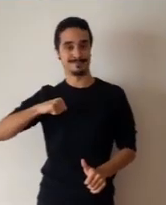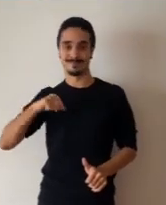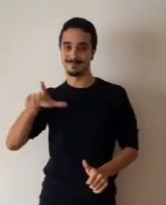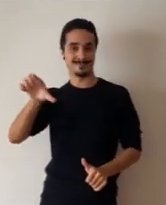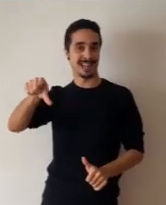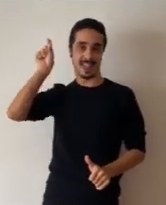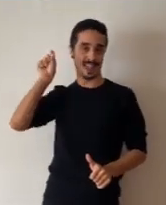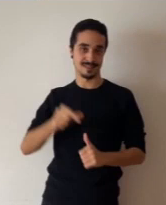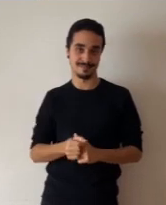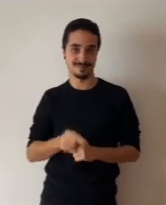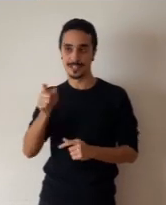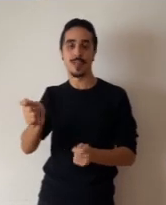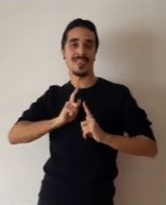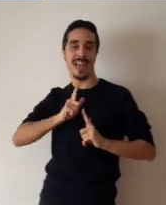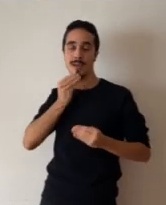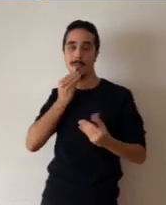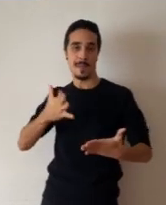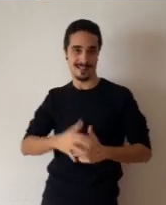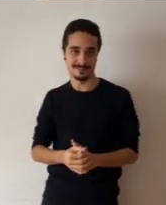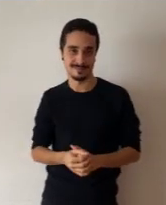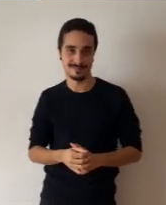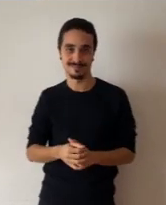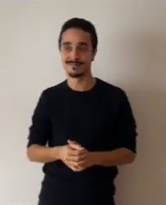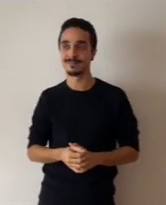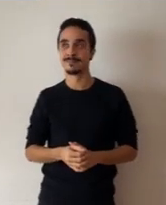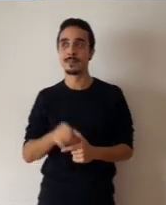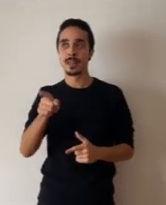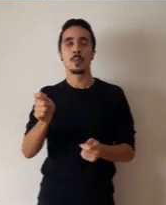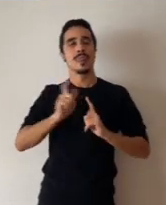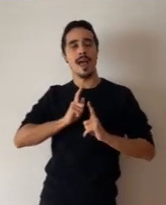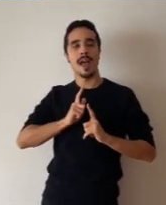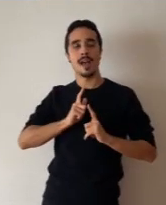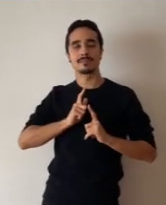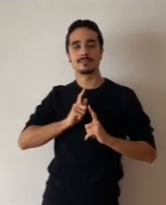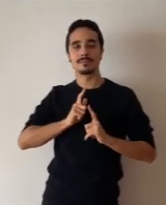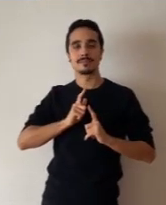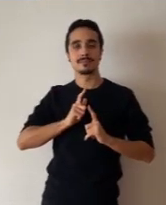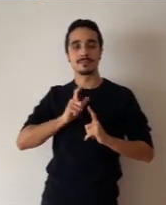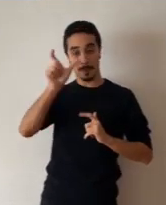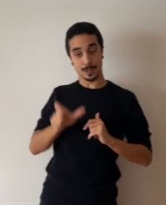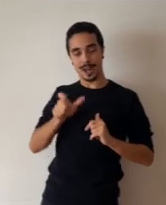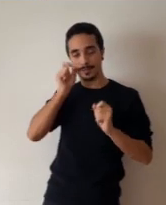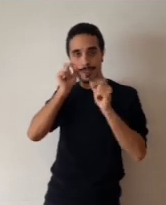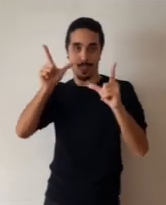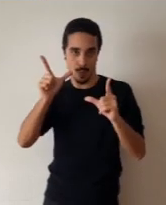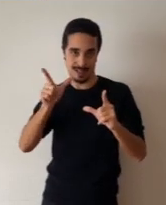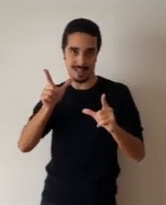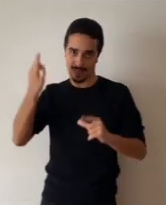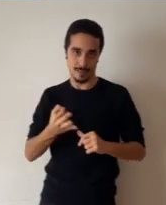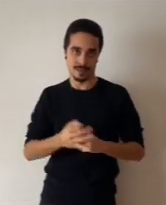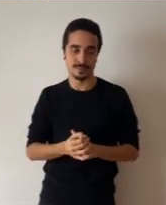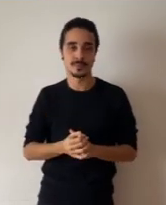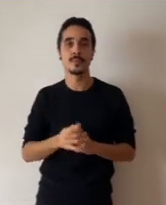den cuenta de lo que eso les puede beneficiar y que se den cuenta ellos mismos de que les puede beneficiar mucho en